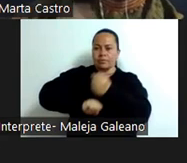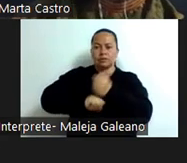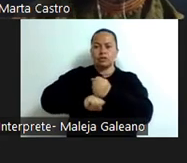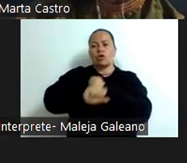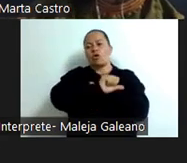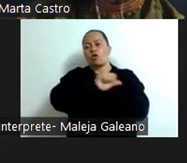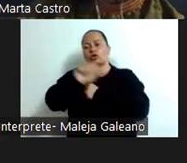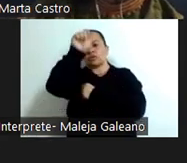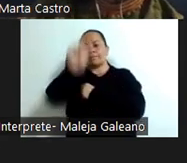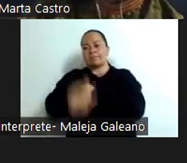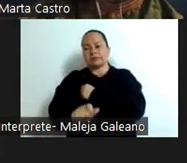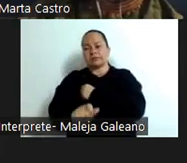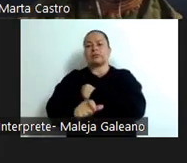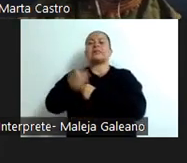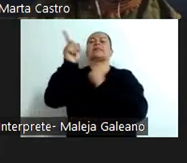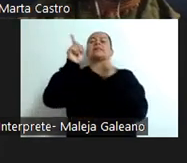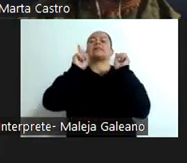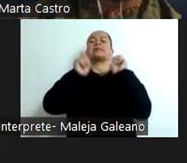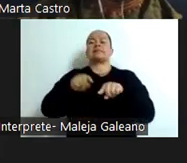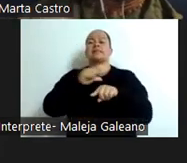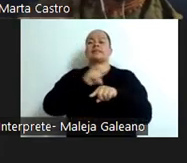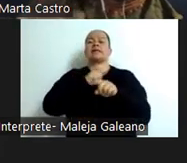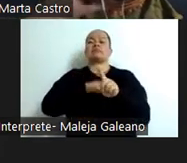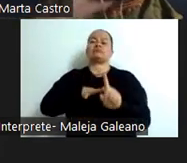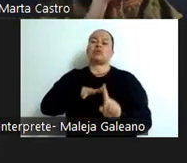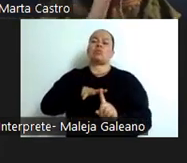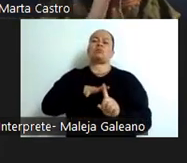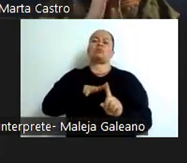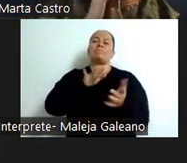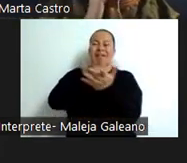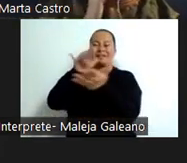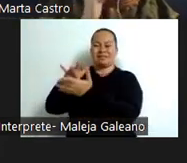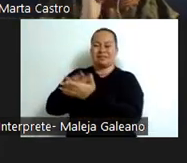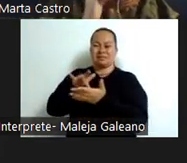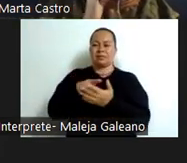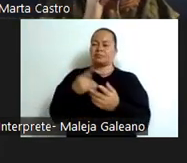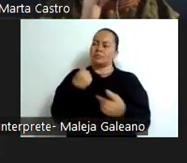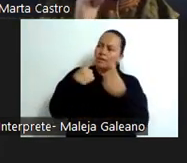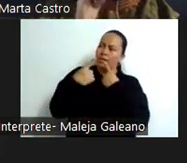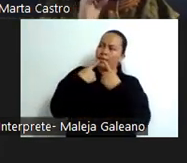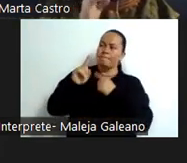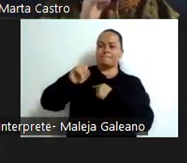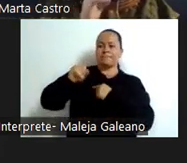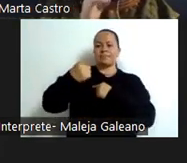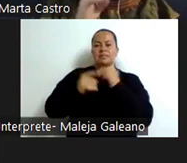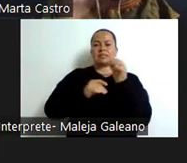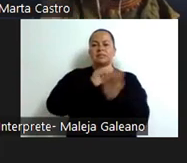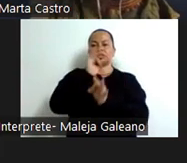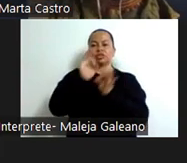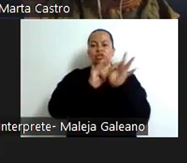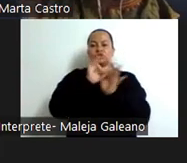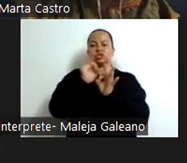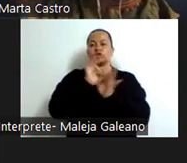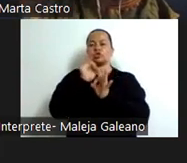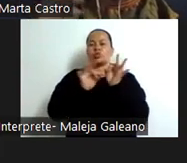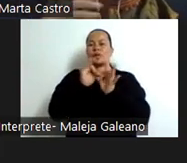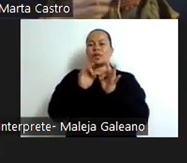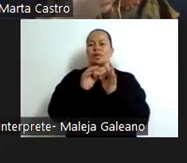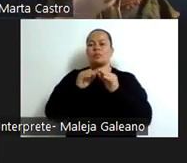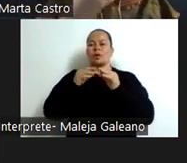actores también estén implicados entonces habla por primera vez del síndrome del cuidador quemado o el síndrome de